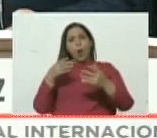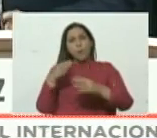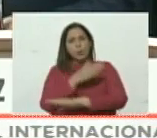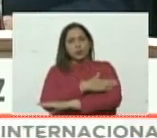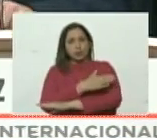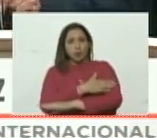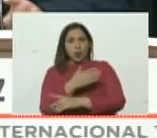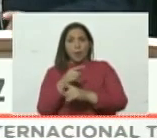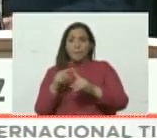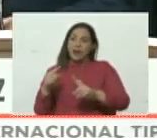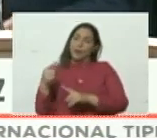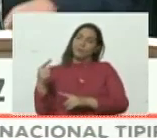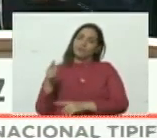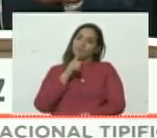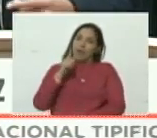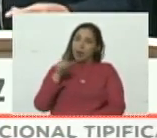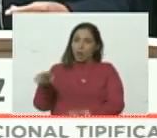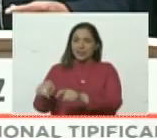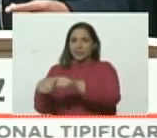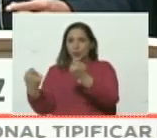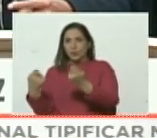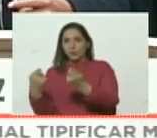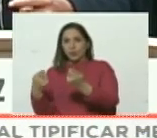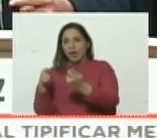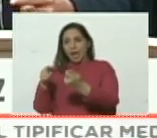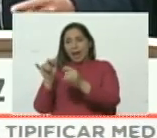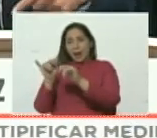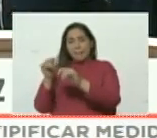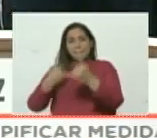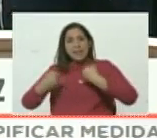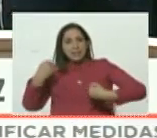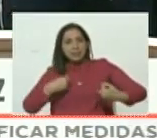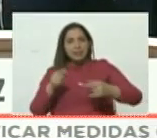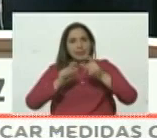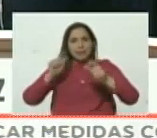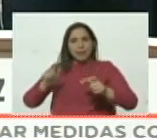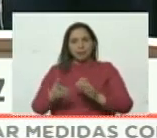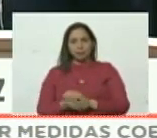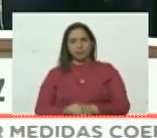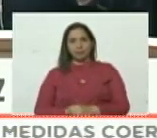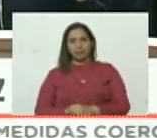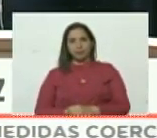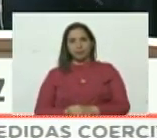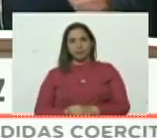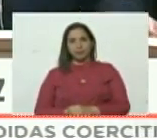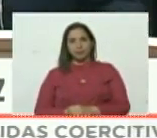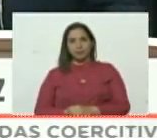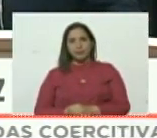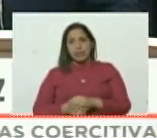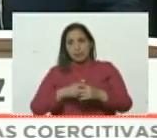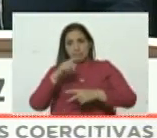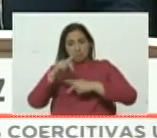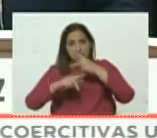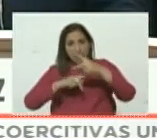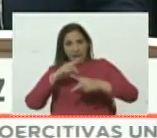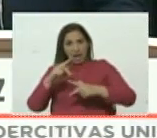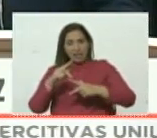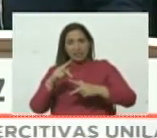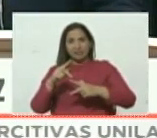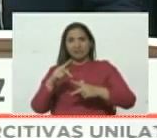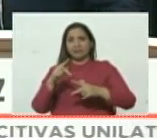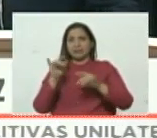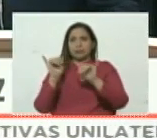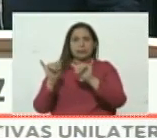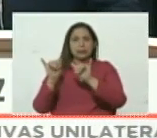malo de ese resquebrajamiento es que las víctimas sería, si sus planes arteros, criminales,